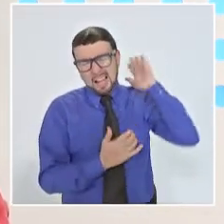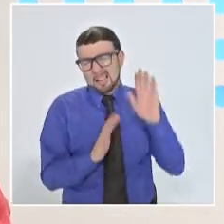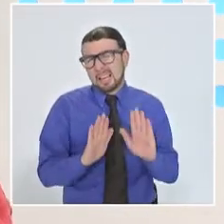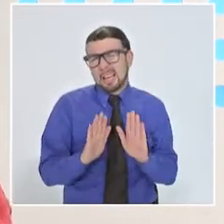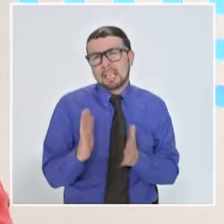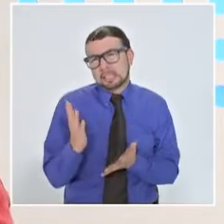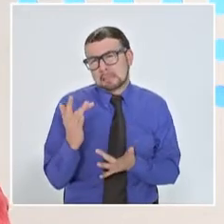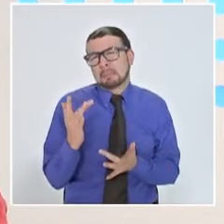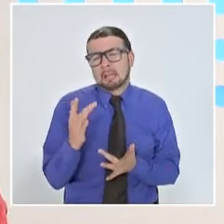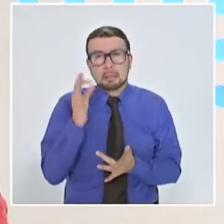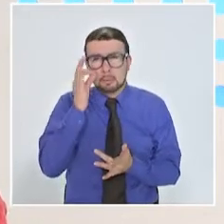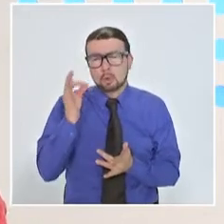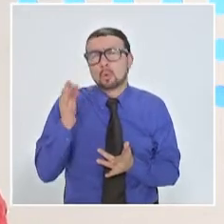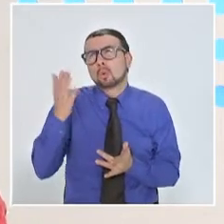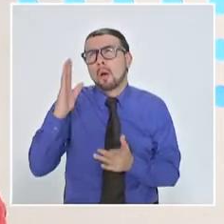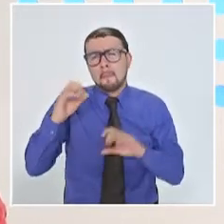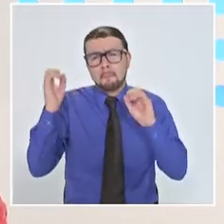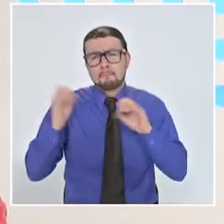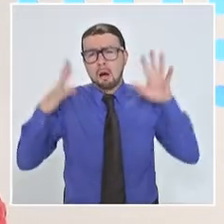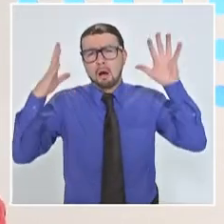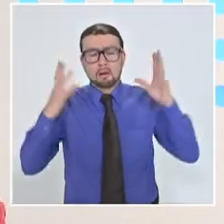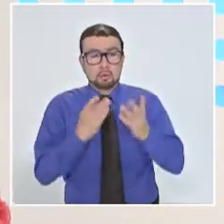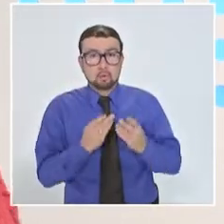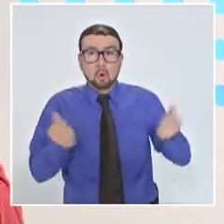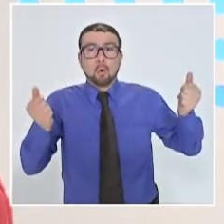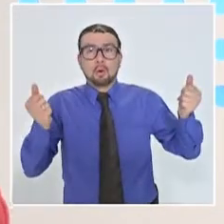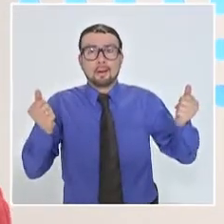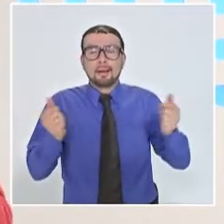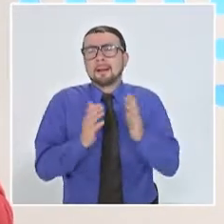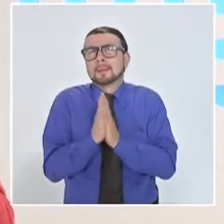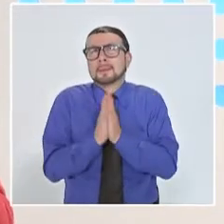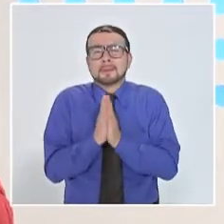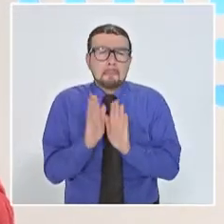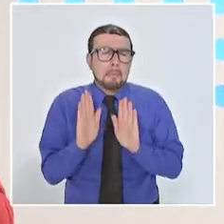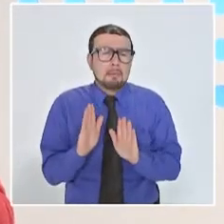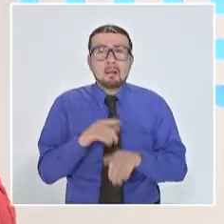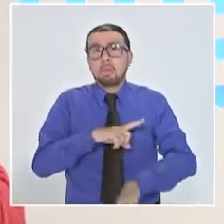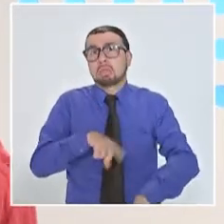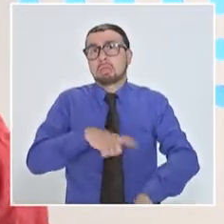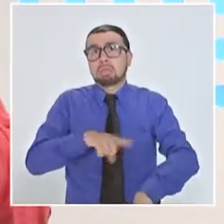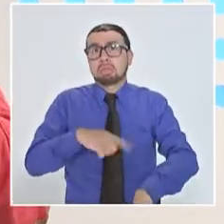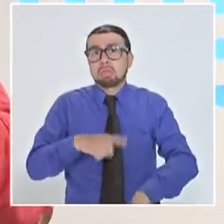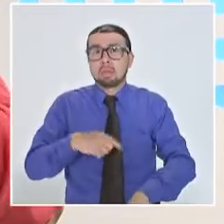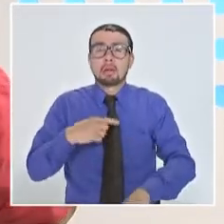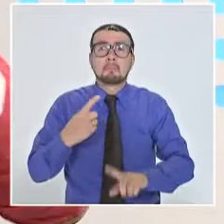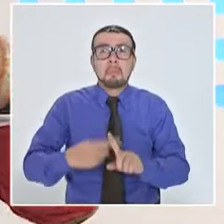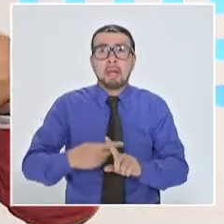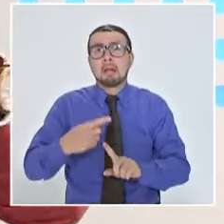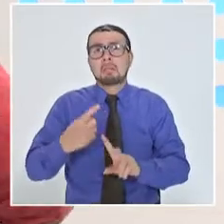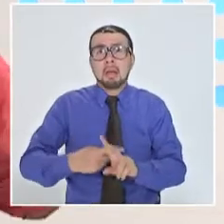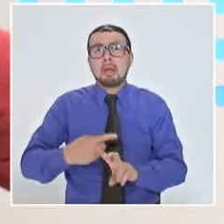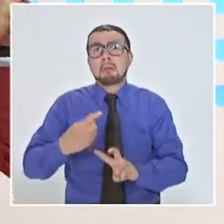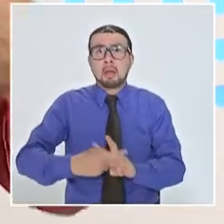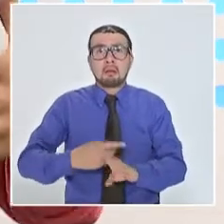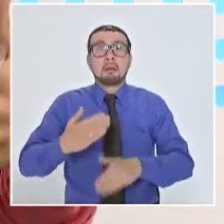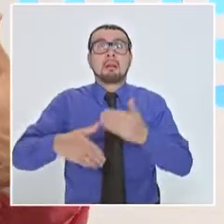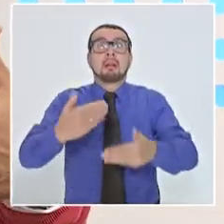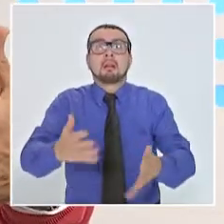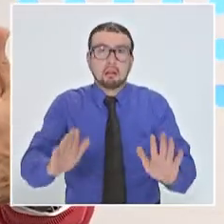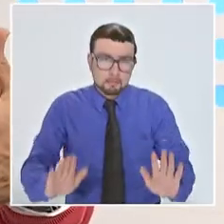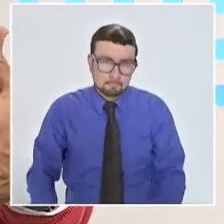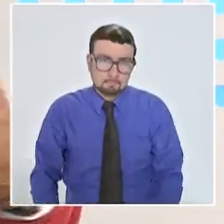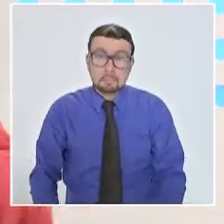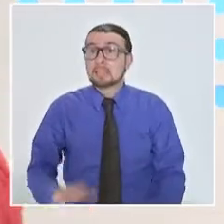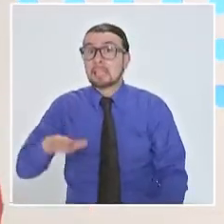ver el milagrito, que esto se desaparezca. Y le perdemos tiempo, porque después sigue un proceso de estudio que es más